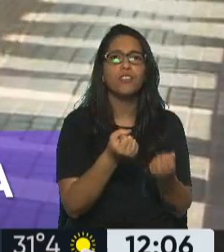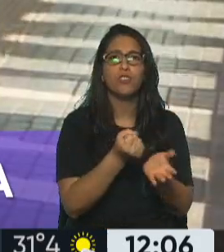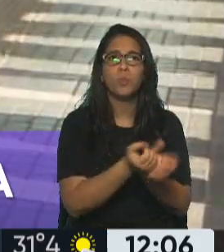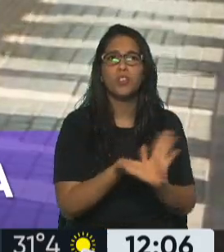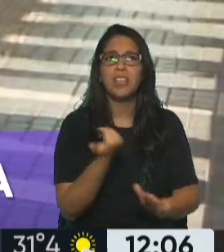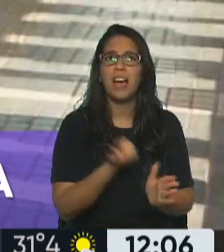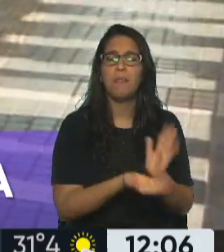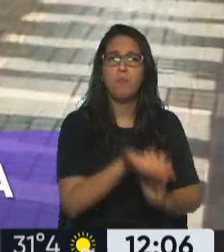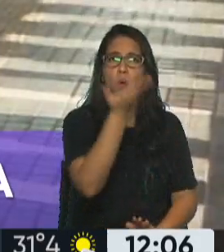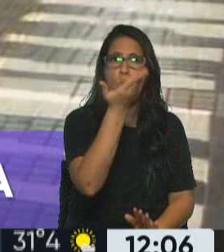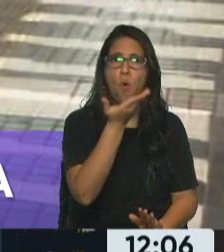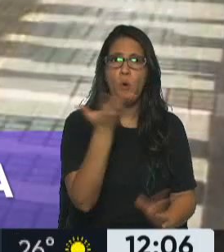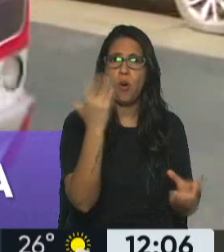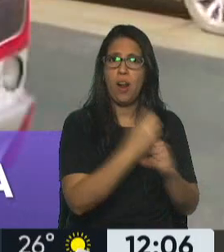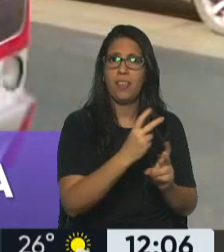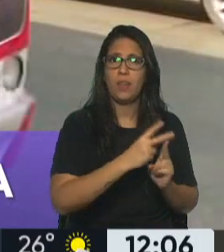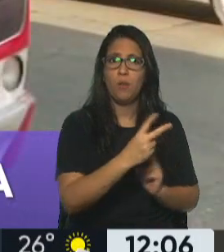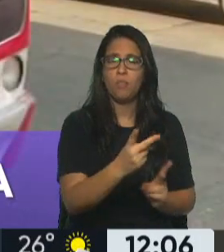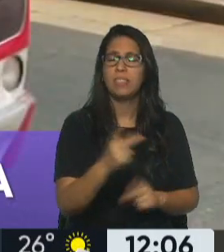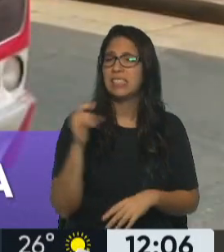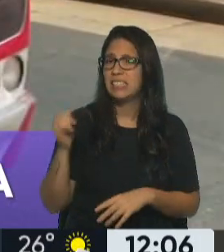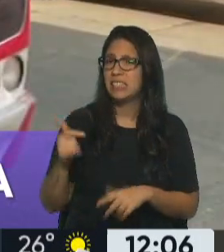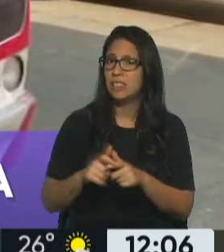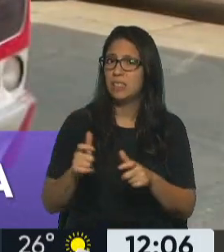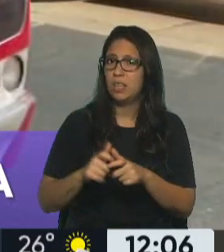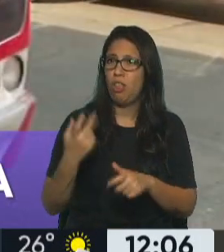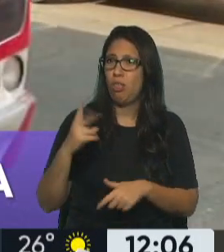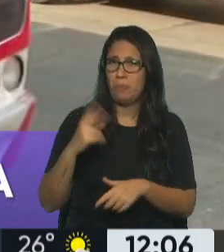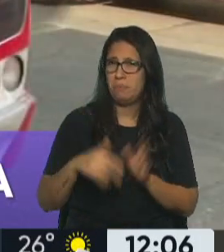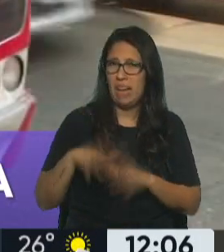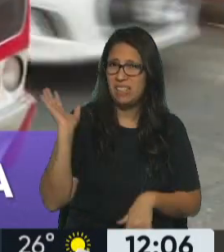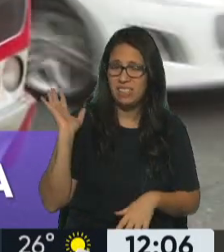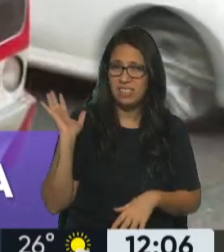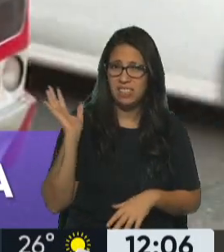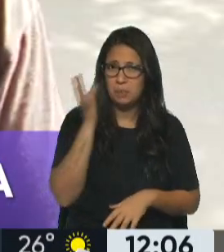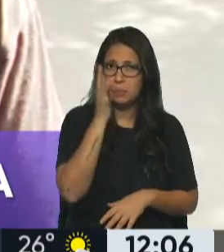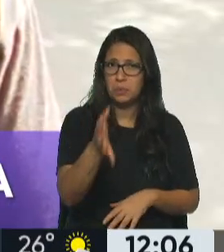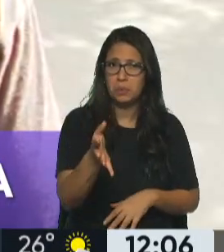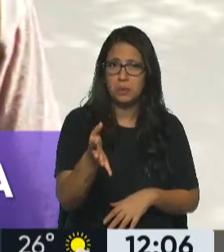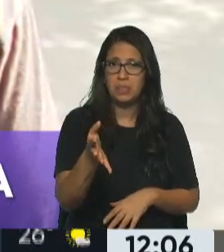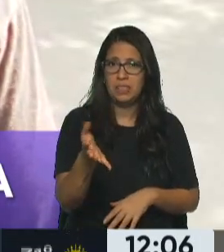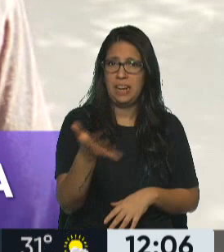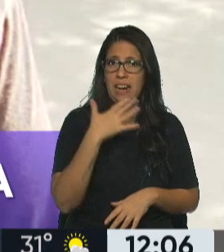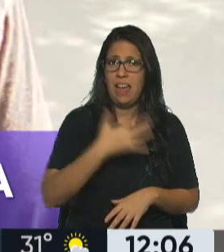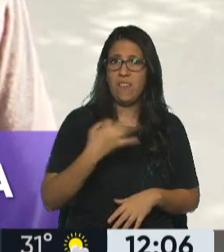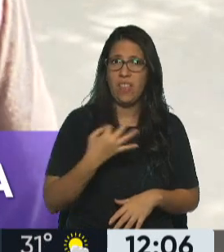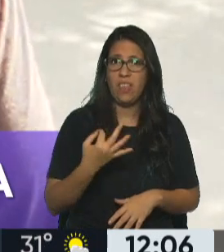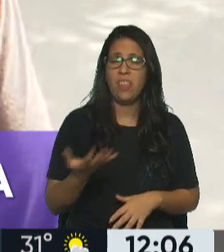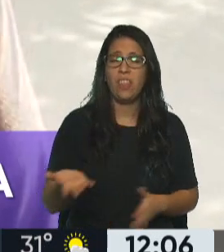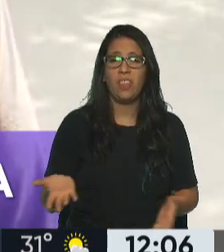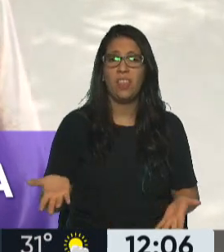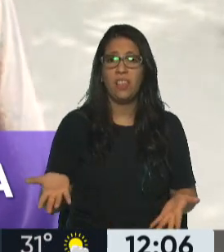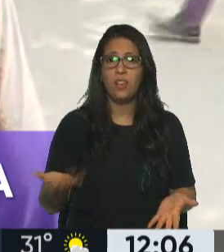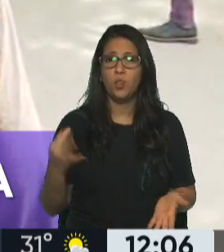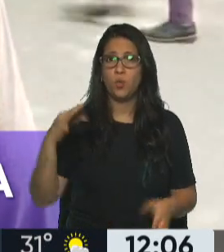subsidio? Sí, la verdad que sí, porque va a aumentar más que el doble, o sea, aumenta mucho. Y la verdad que